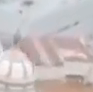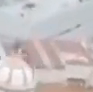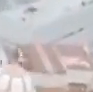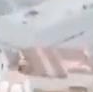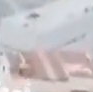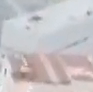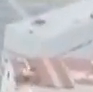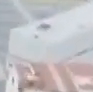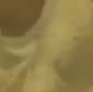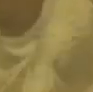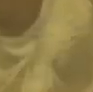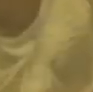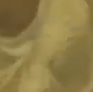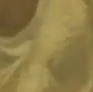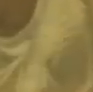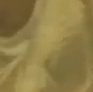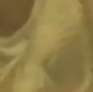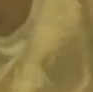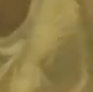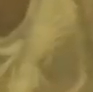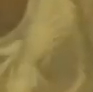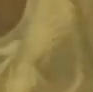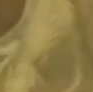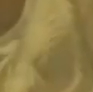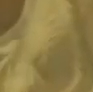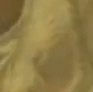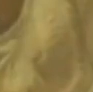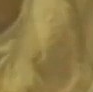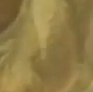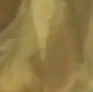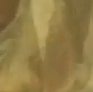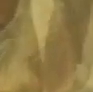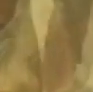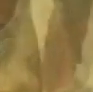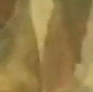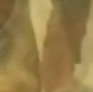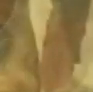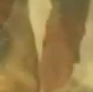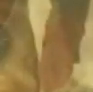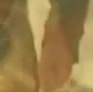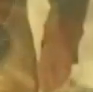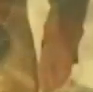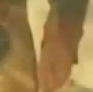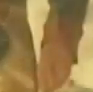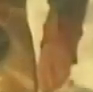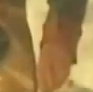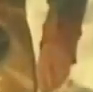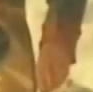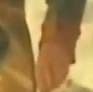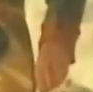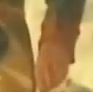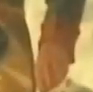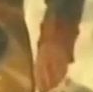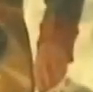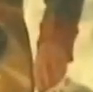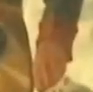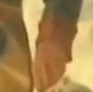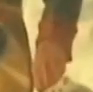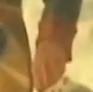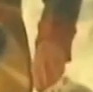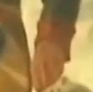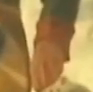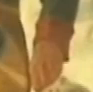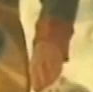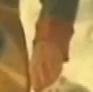Aquí vemos entonces la llegada del presidente de la República, Nicolás Maduro, acompañado de la vicepresidenta ejecutiva de la República, doctora Delcy Rodríguez Gómez, y de la primera